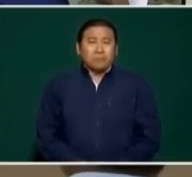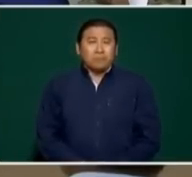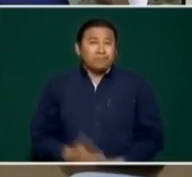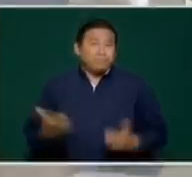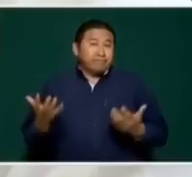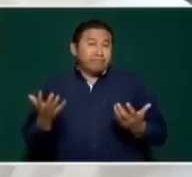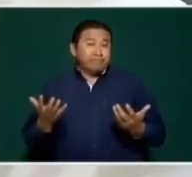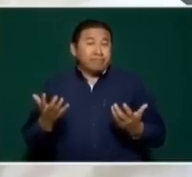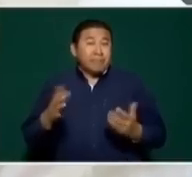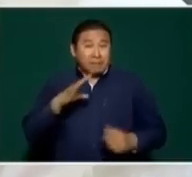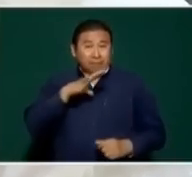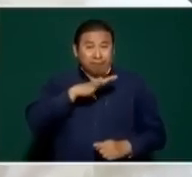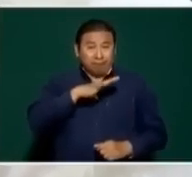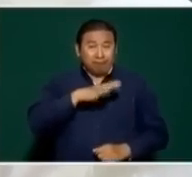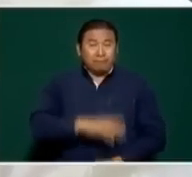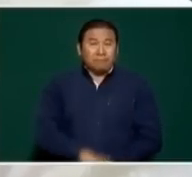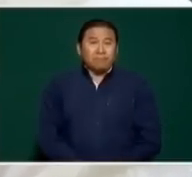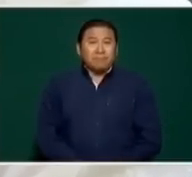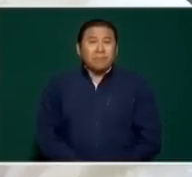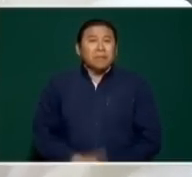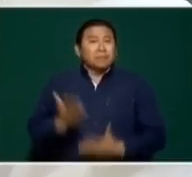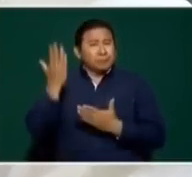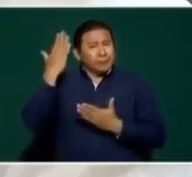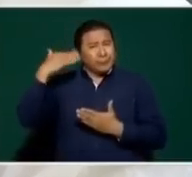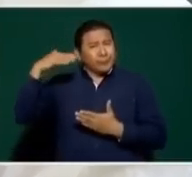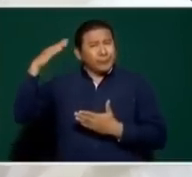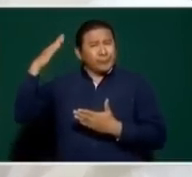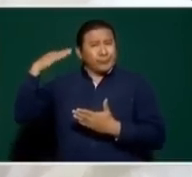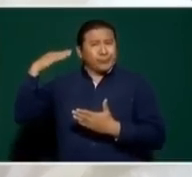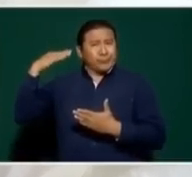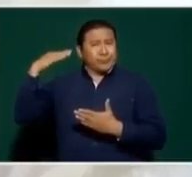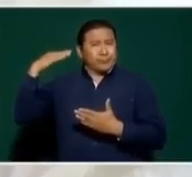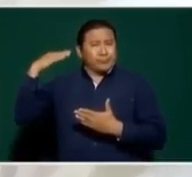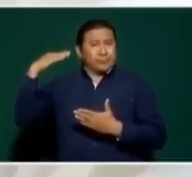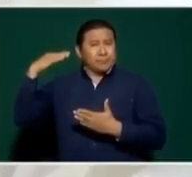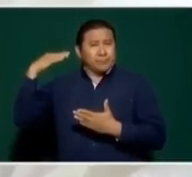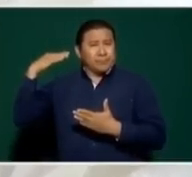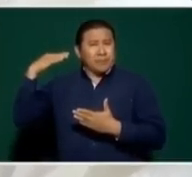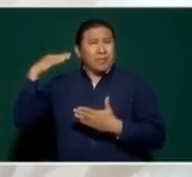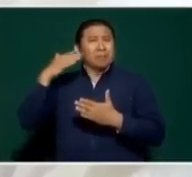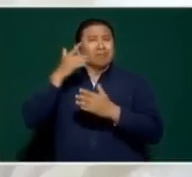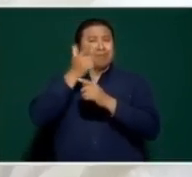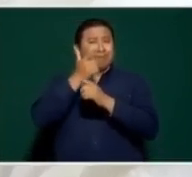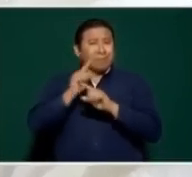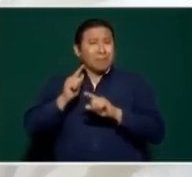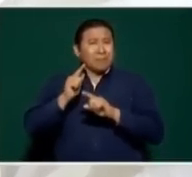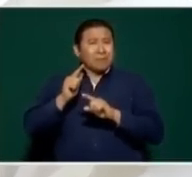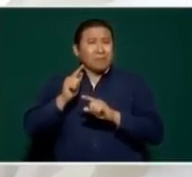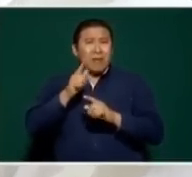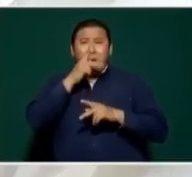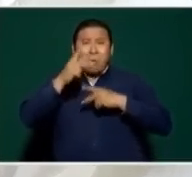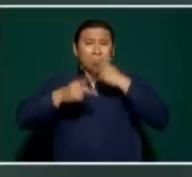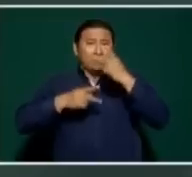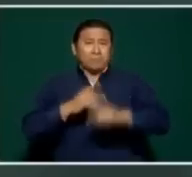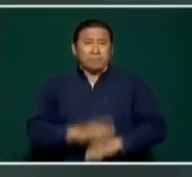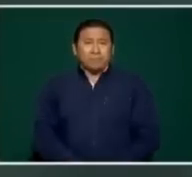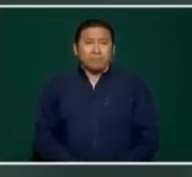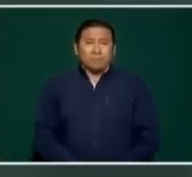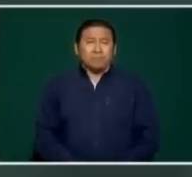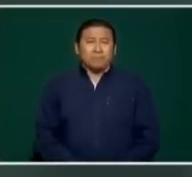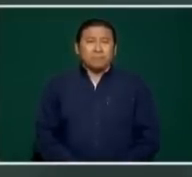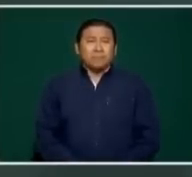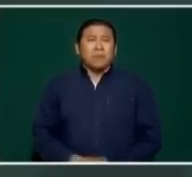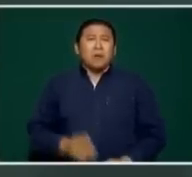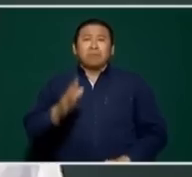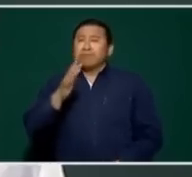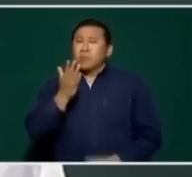Y había en ese entonces mucha libertad a los medios.